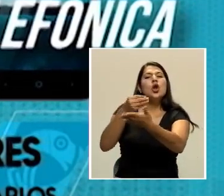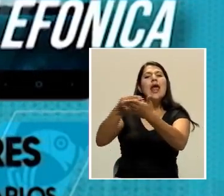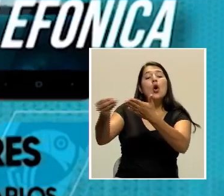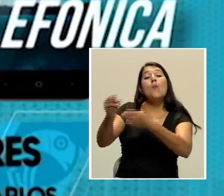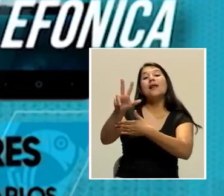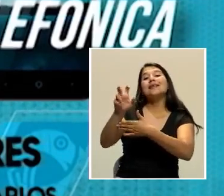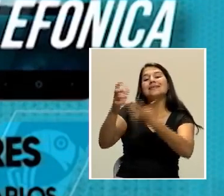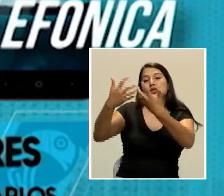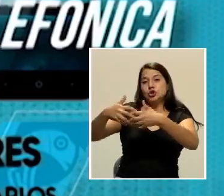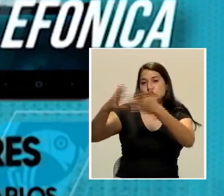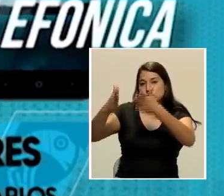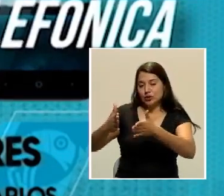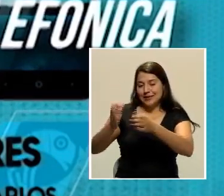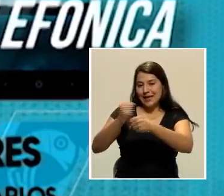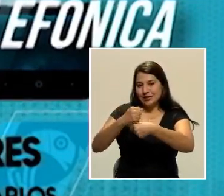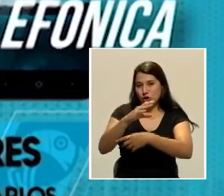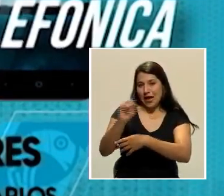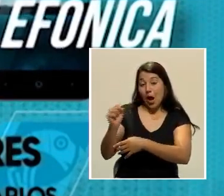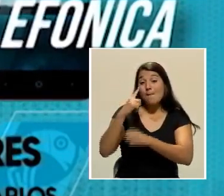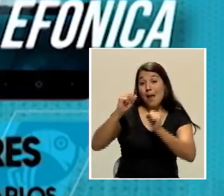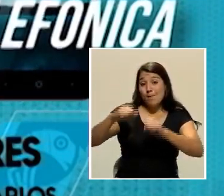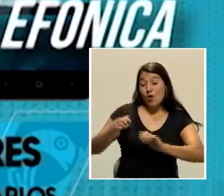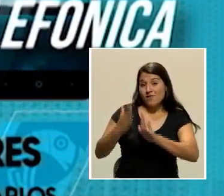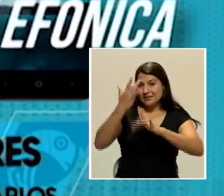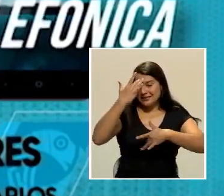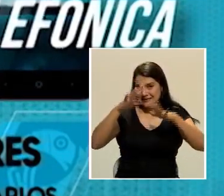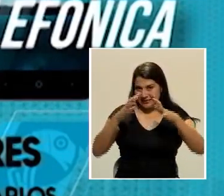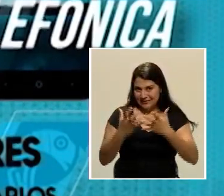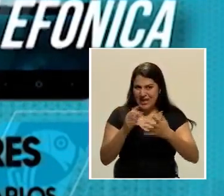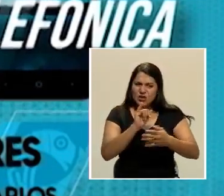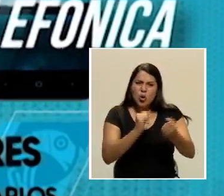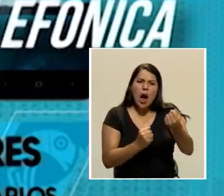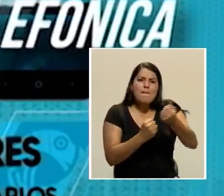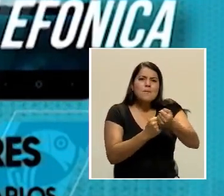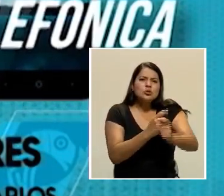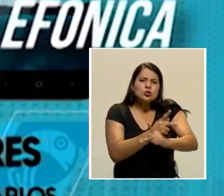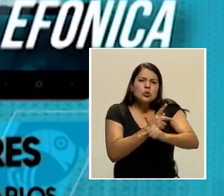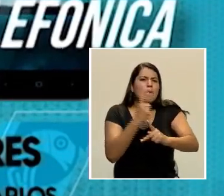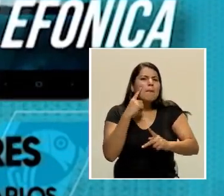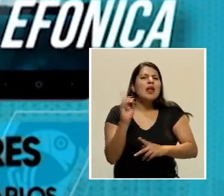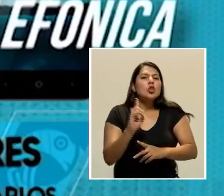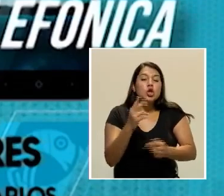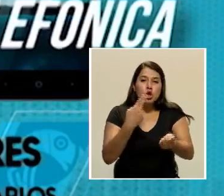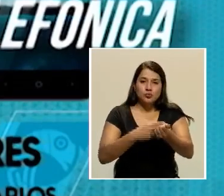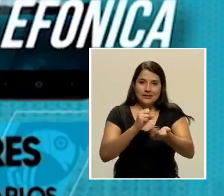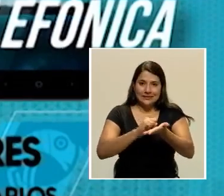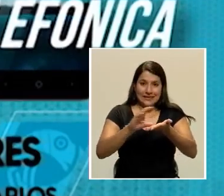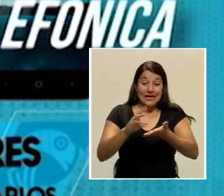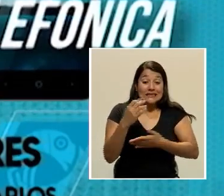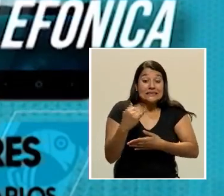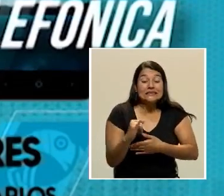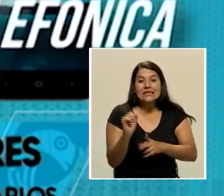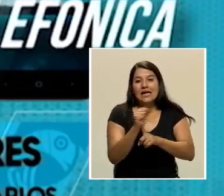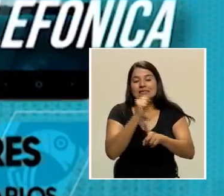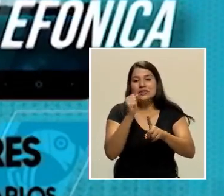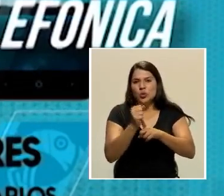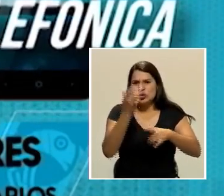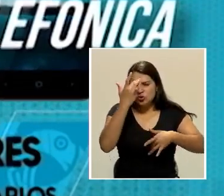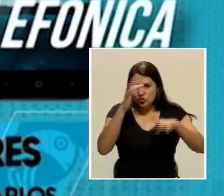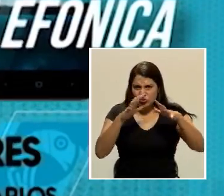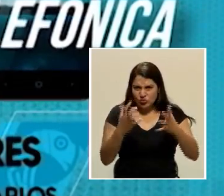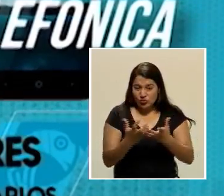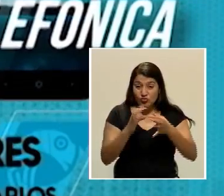al establecimiento de salud de la Dirección de Red Integrada de Servicios de Salud Huetar Norte y son parte de los más de 300 ventiladores que la